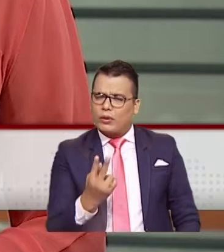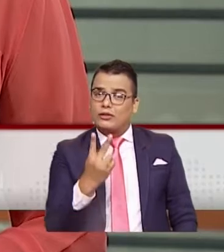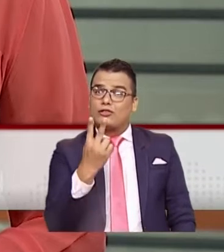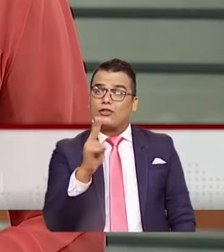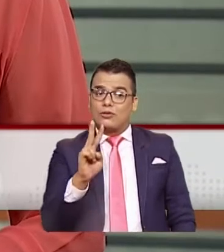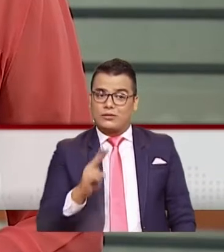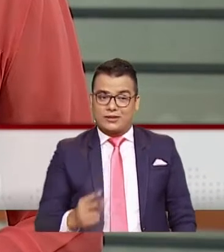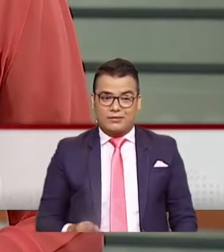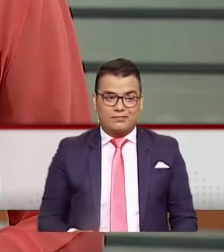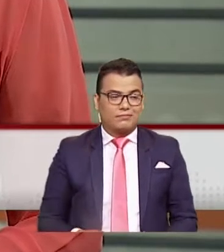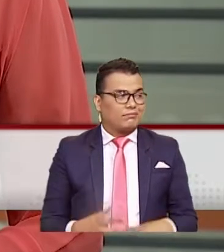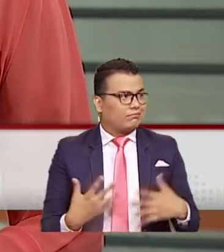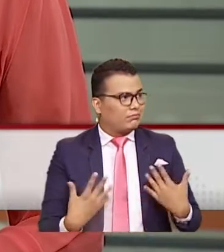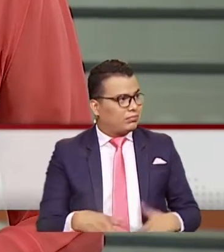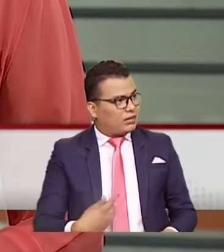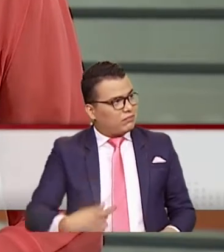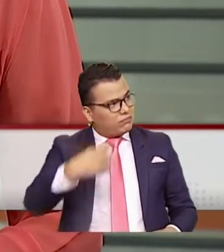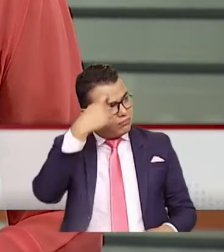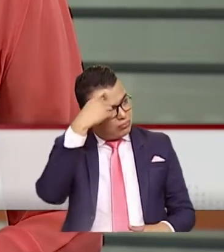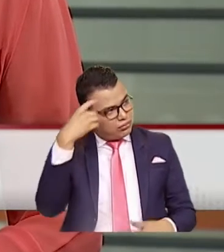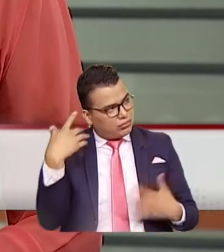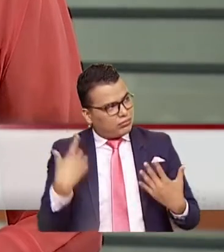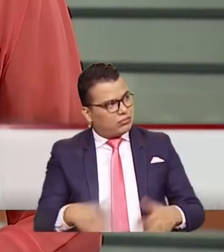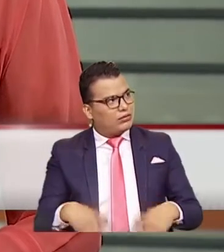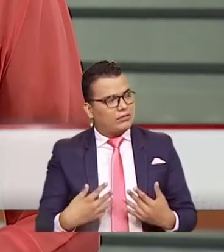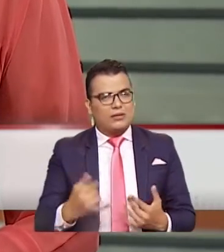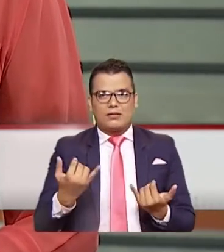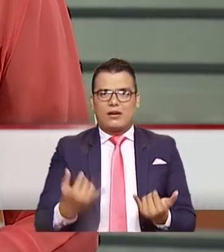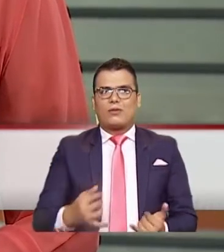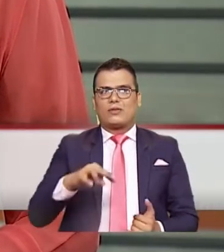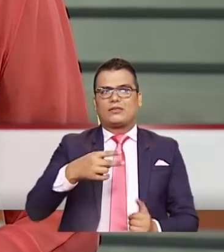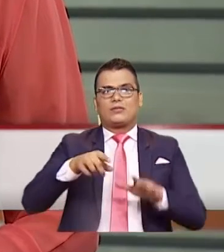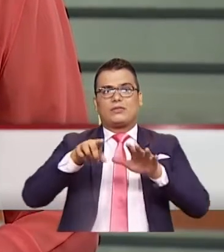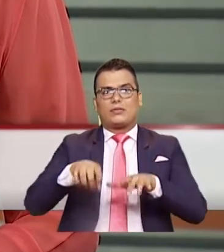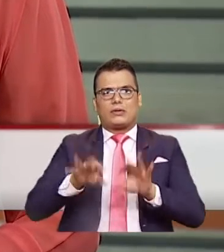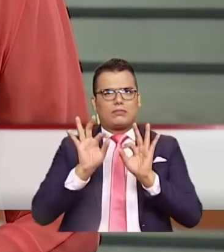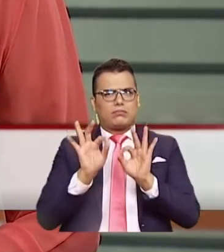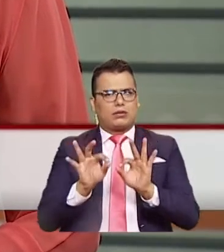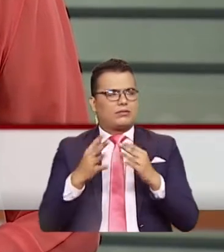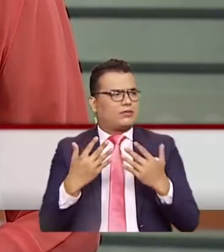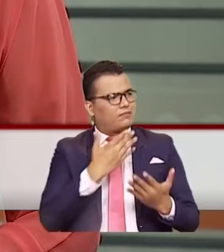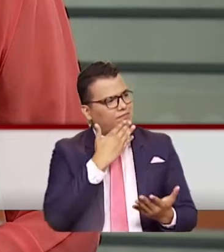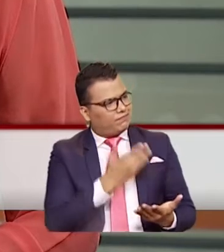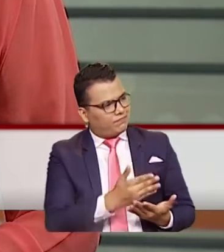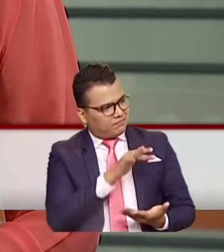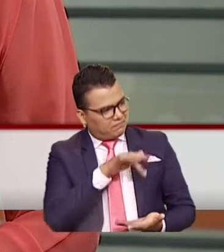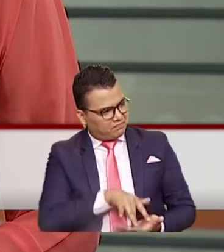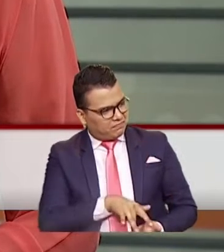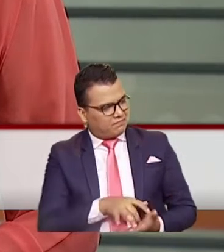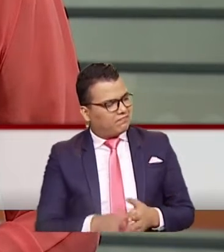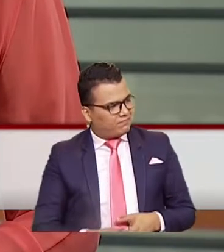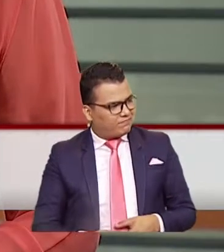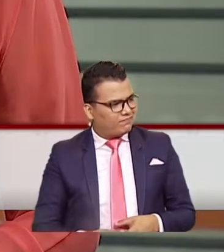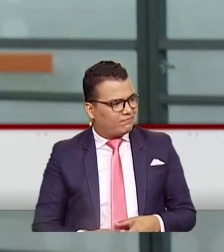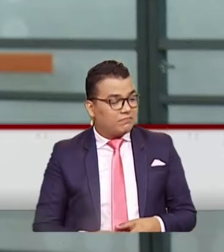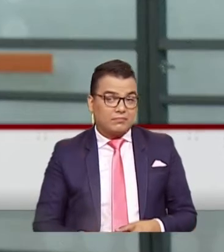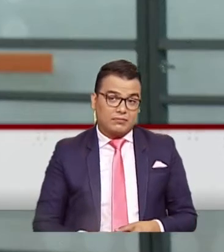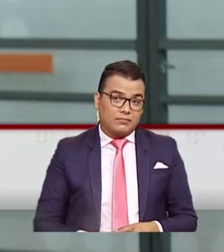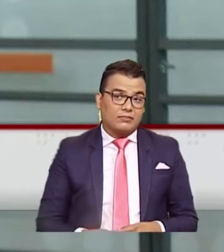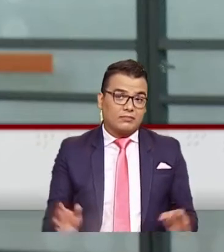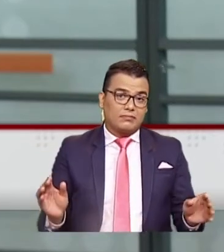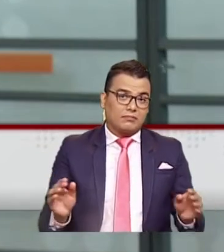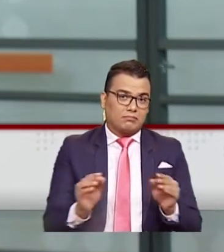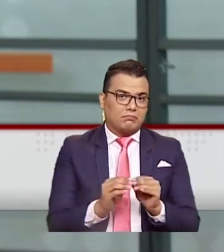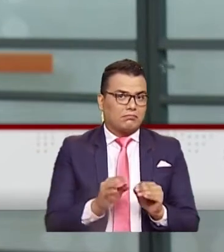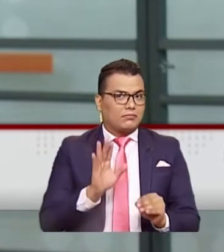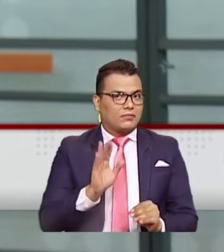vamos dando cuenta pero ya estamos entrando al segundo se viste rápidamente lucharían muchas gracias fueron a acompañar a quien telepacífico noticias y